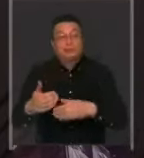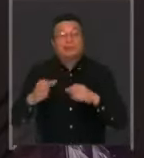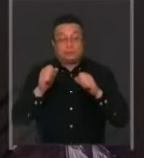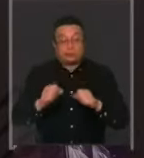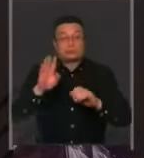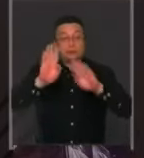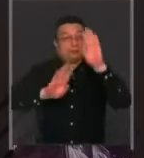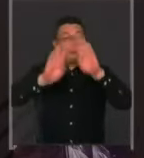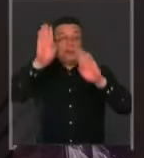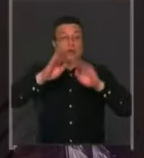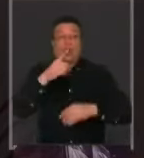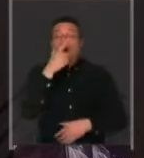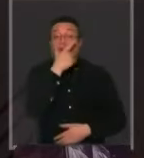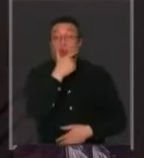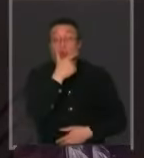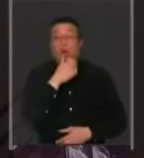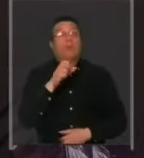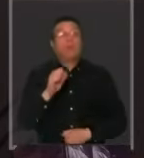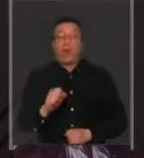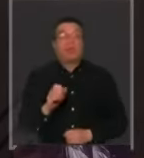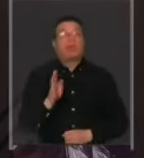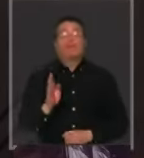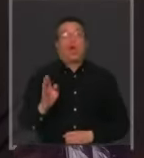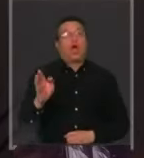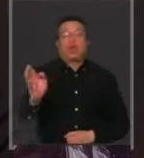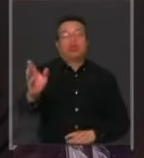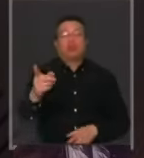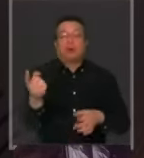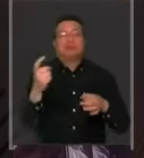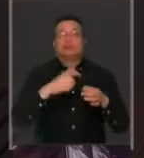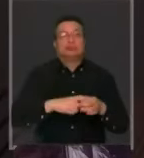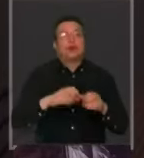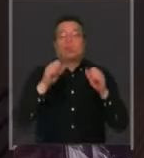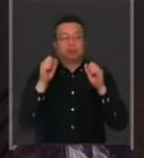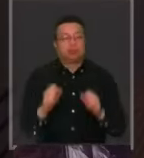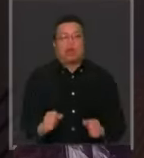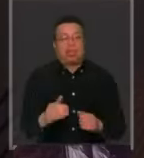candidato, con sospechas de este tenor sobre su inscripción formal, pueda llegar a la papeleta.